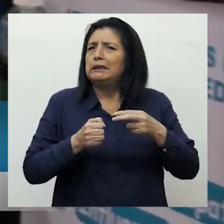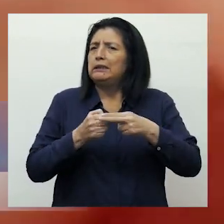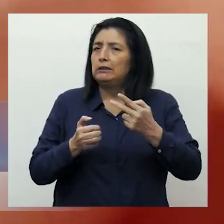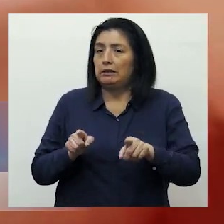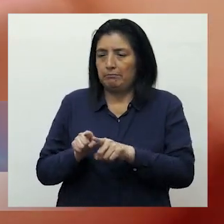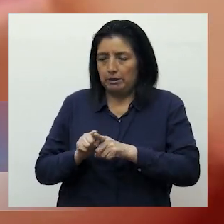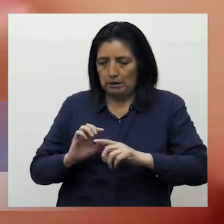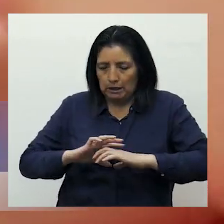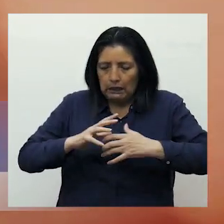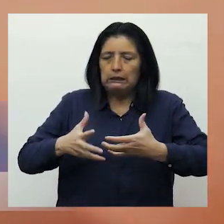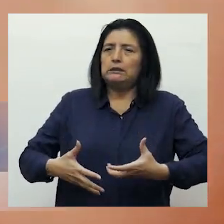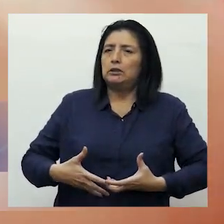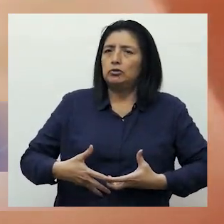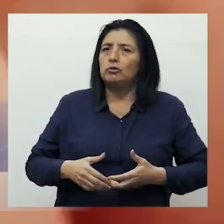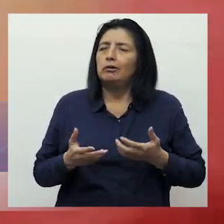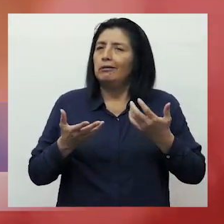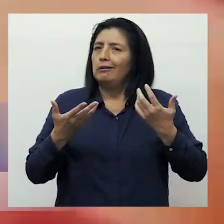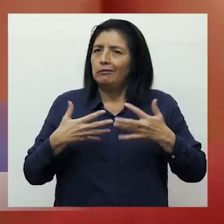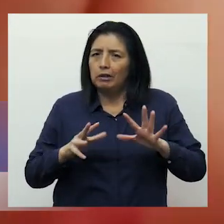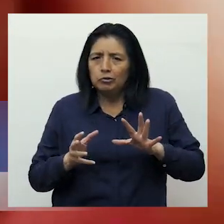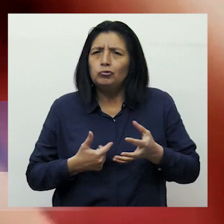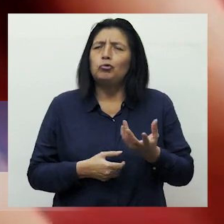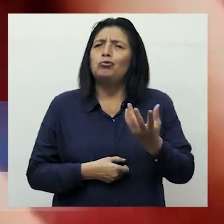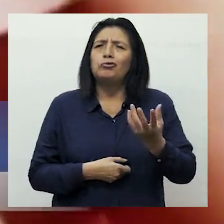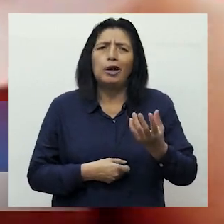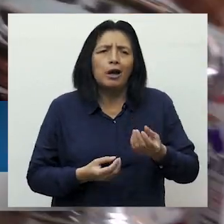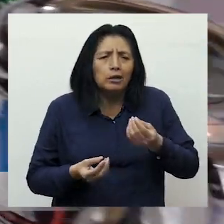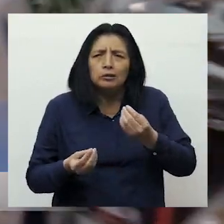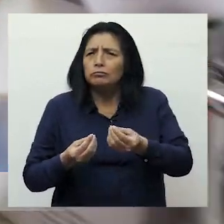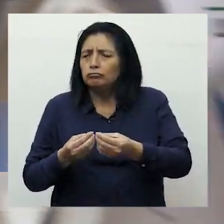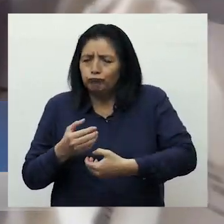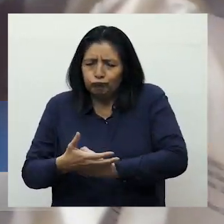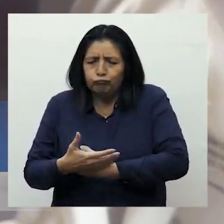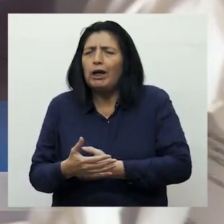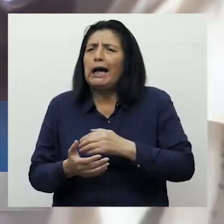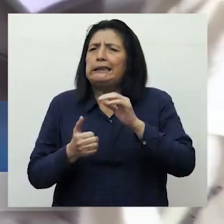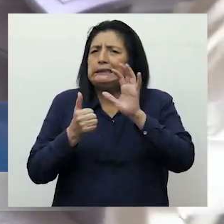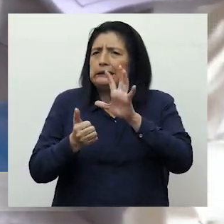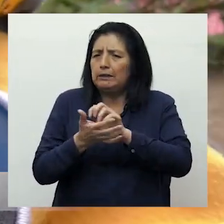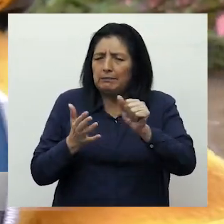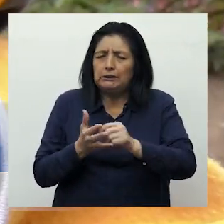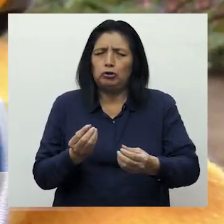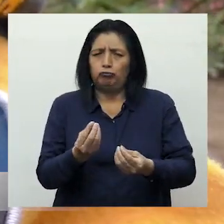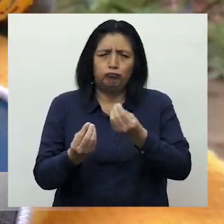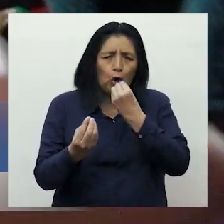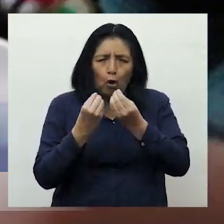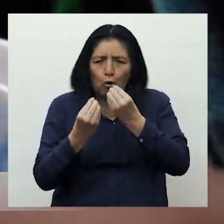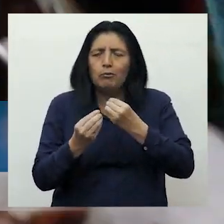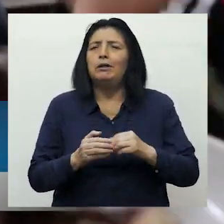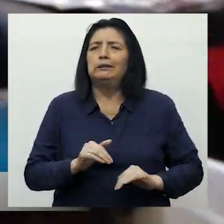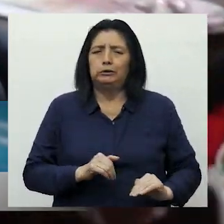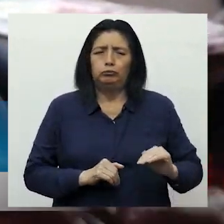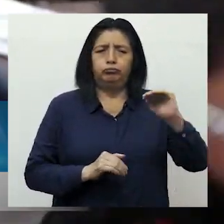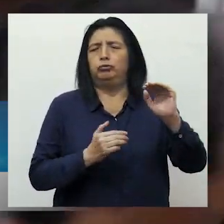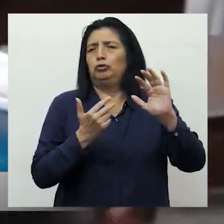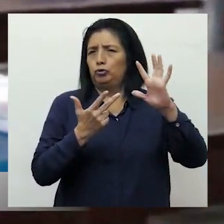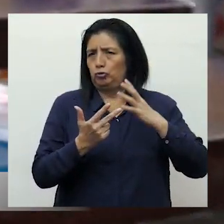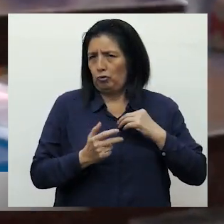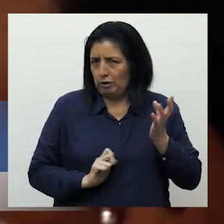la gestación, cuando el bebé empiece a comer alimentos sólidos desde los 6 meses hasta los primeros 8 años de